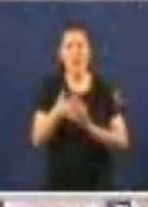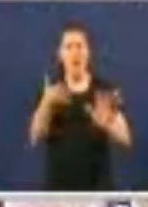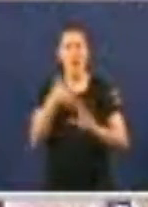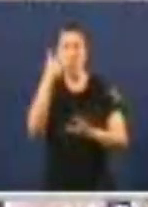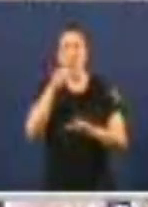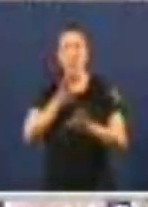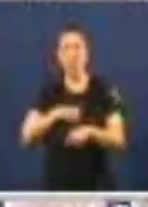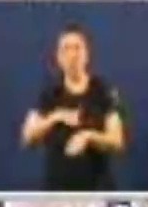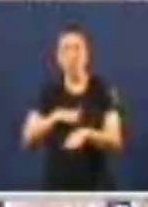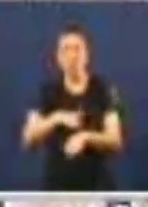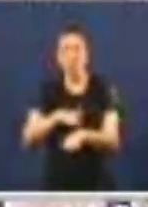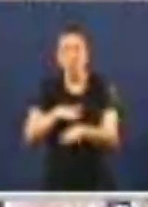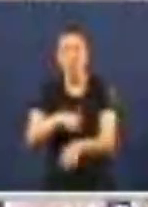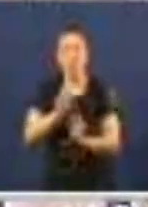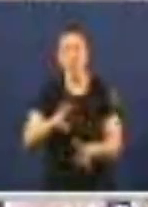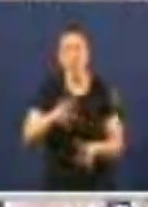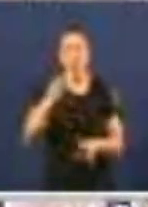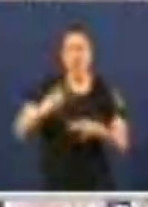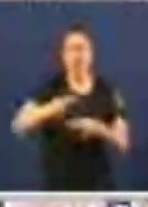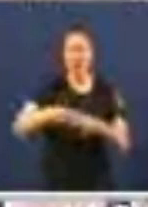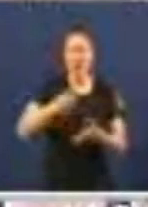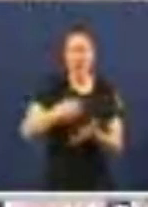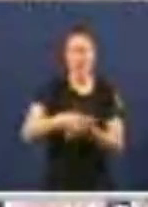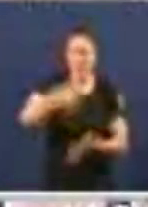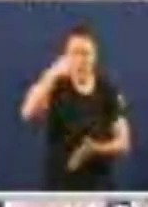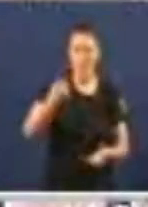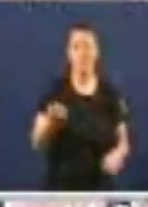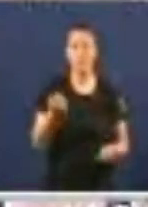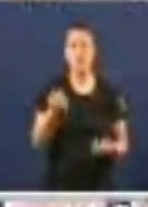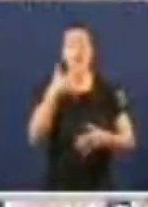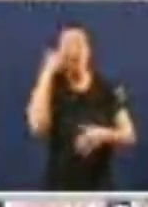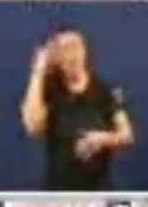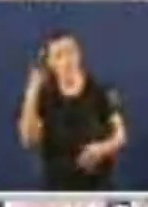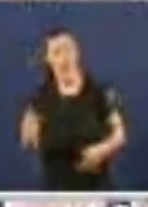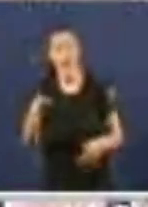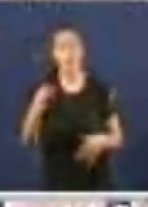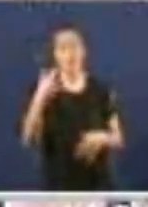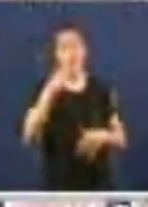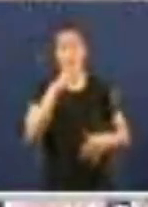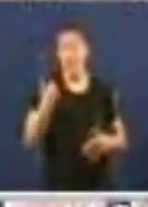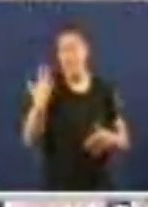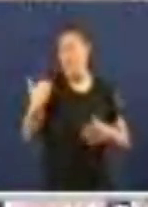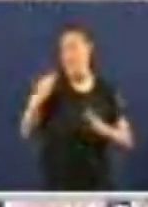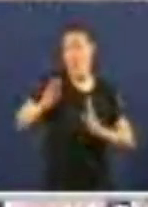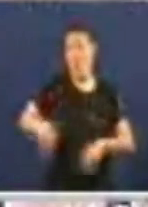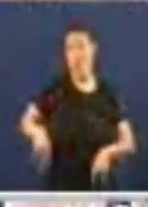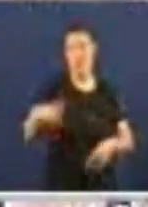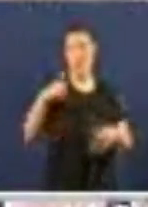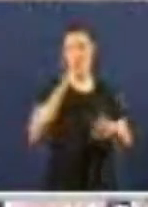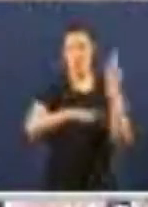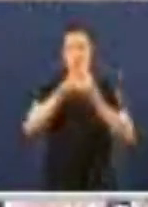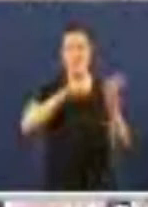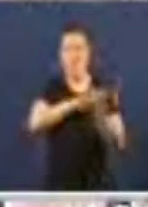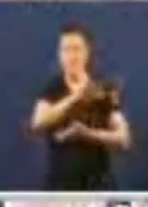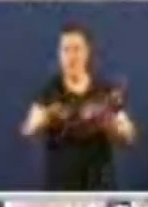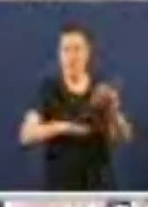peaxes. Pero por si todo este balanzo non fora o suficientemente brillante, acabamos de ver os últimos escándalos que salpican